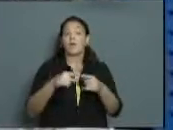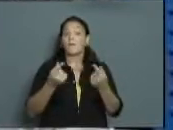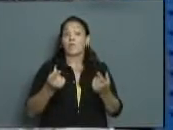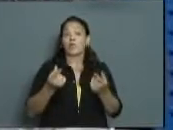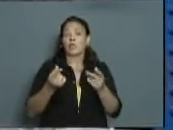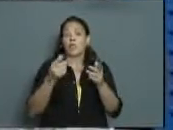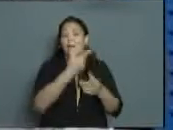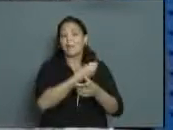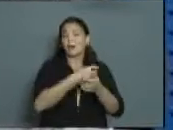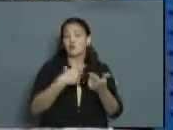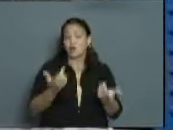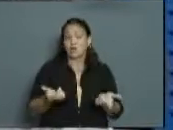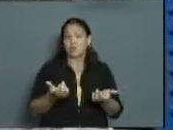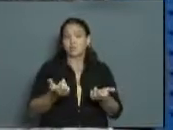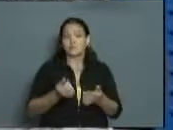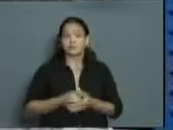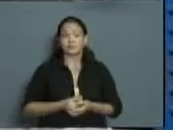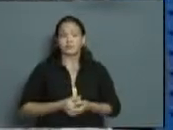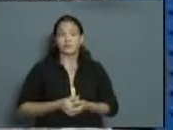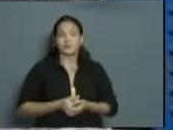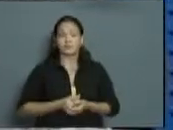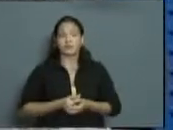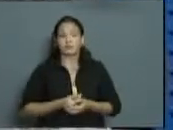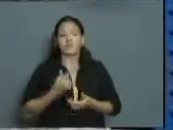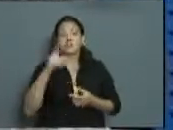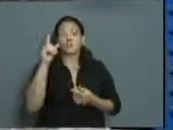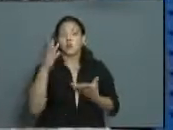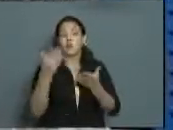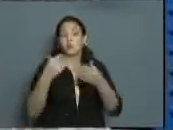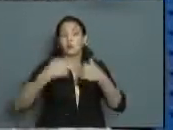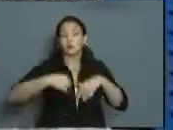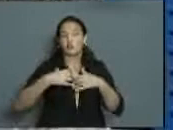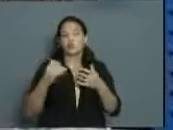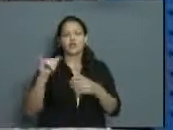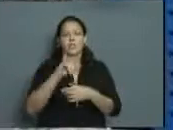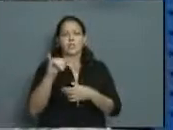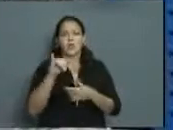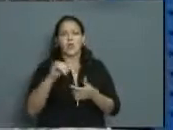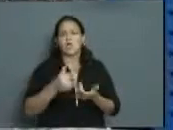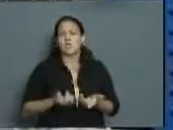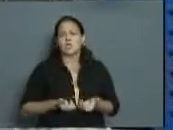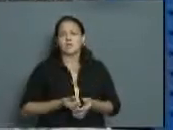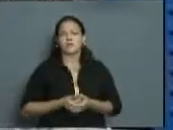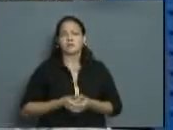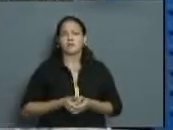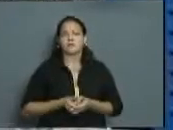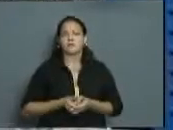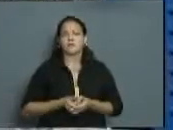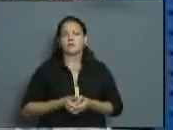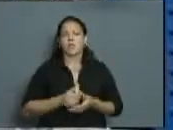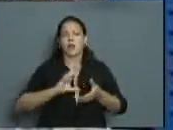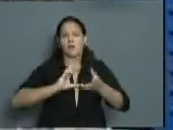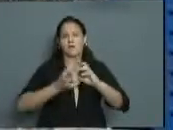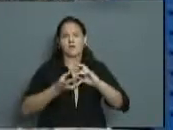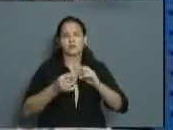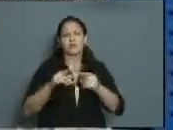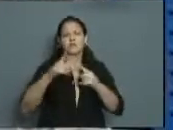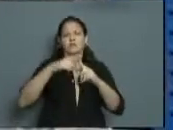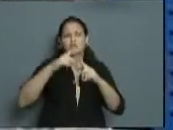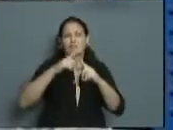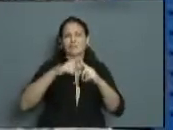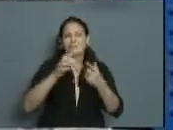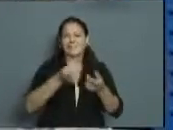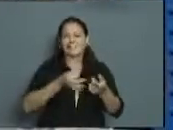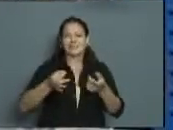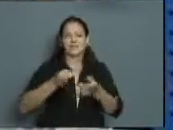solo produce... No solo induce la producción de anticuerpos contra la enfermedad, induce la formación de células T, que las